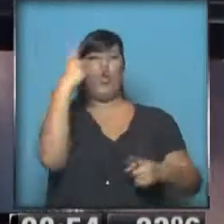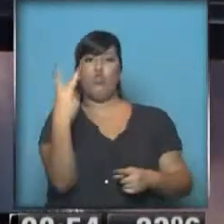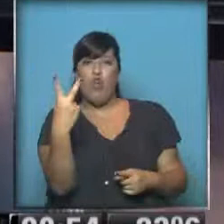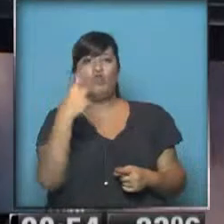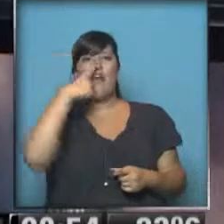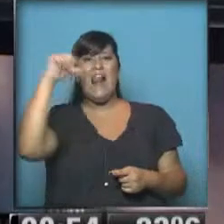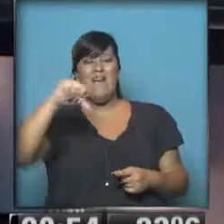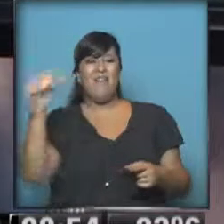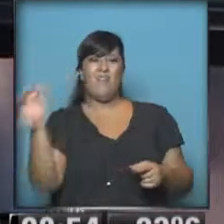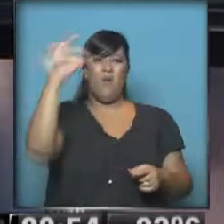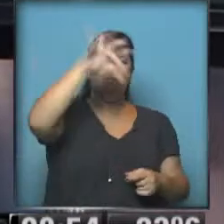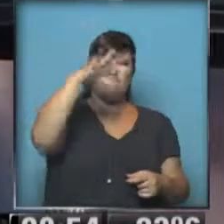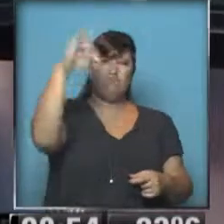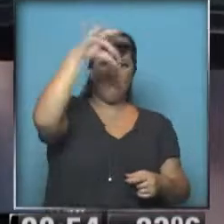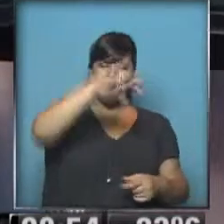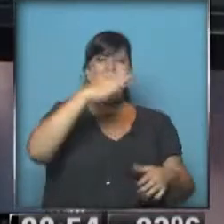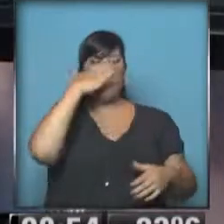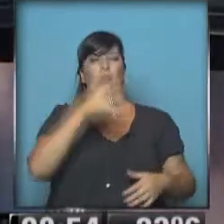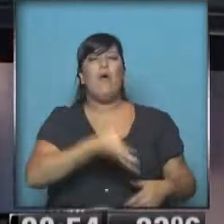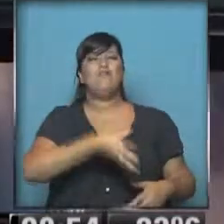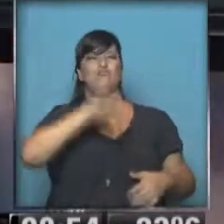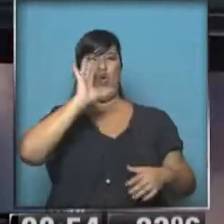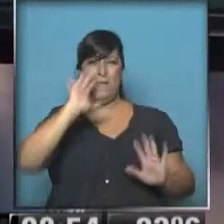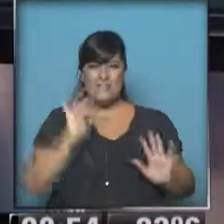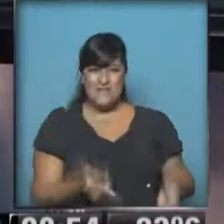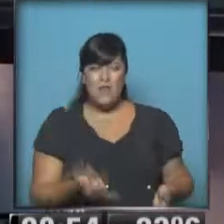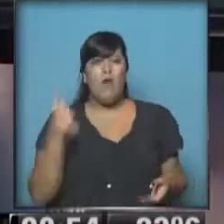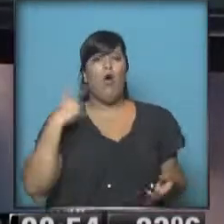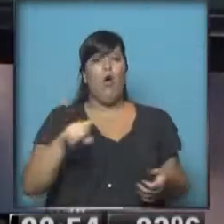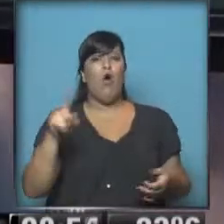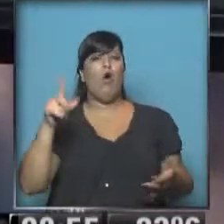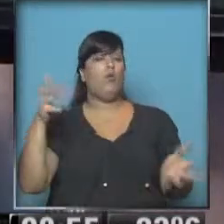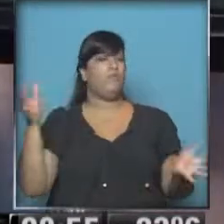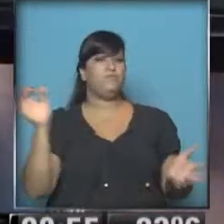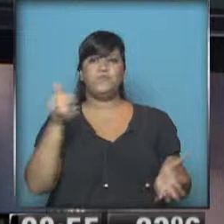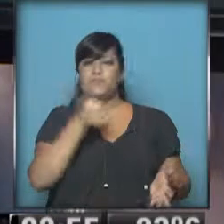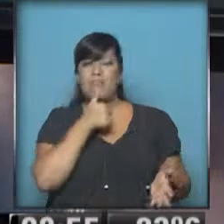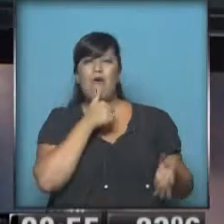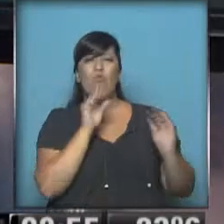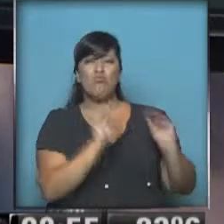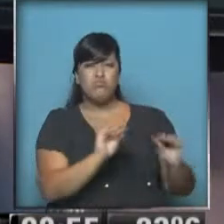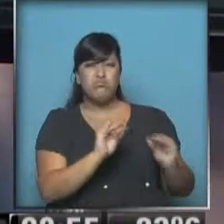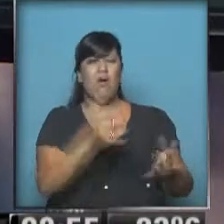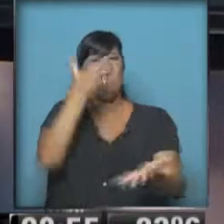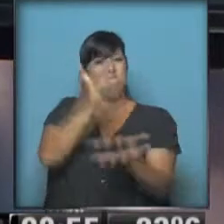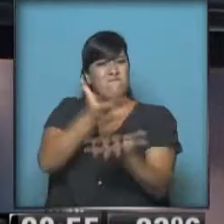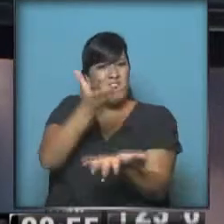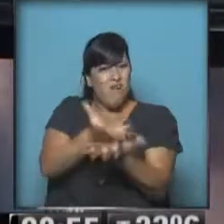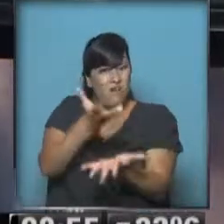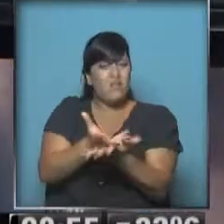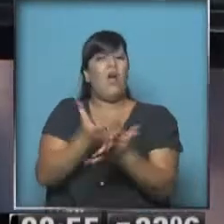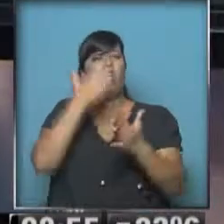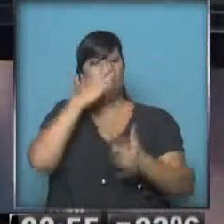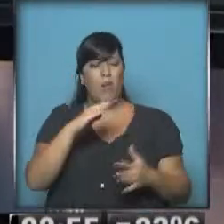y dejamos reposar 10 minutos y ahí ya la podemos tomar si es agua turia la vamos a filtrar con lo que sea para que esté lo más clara posible y luego si agregarle